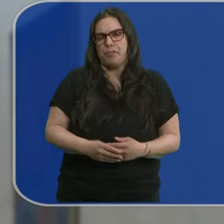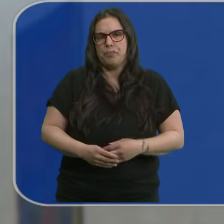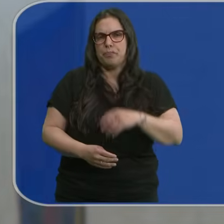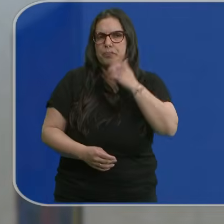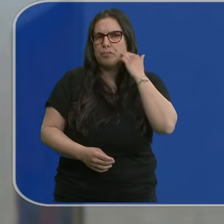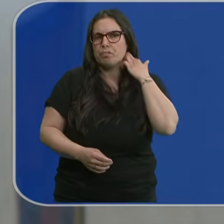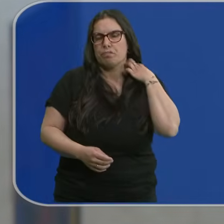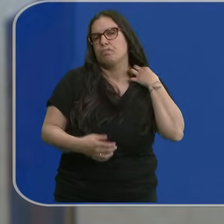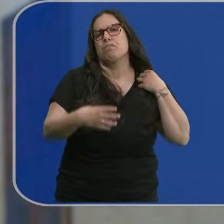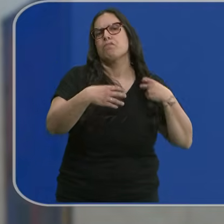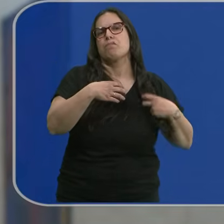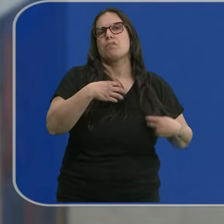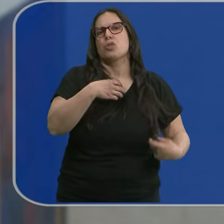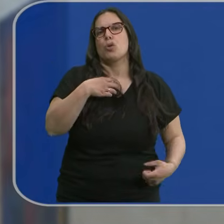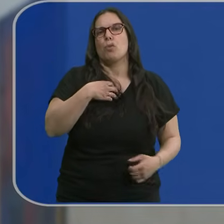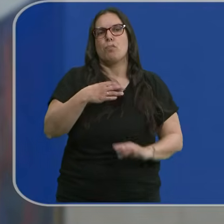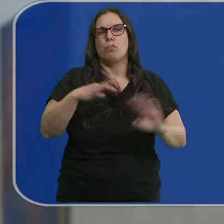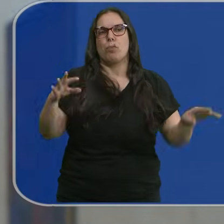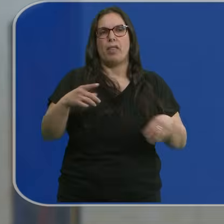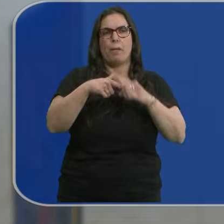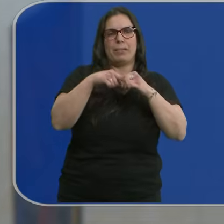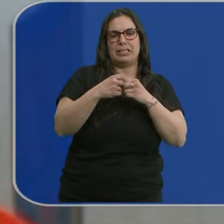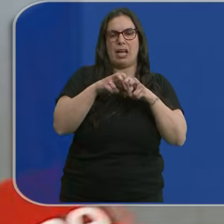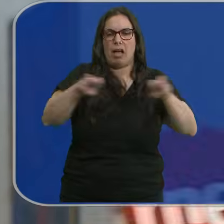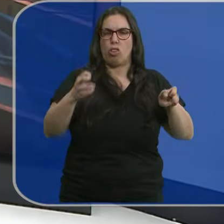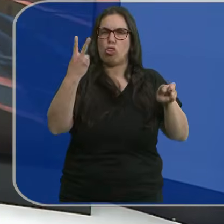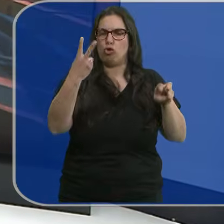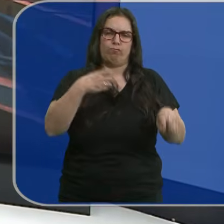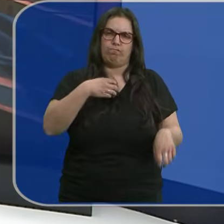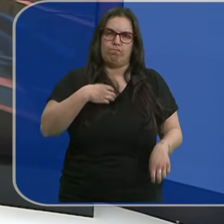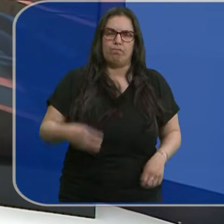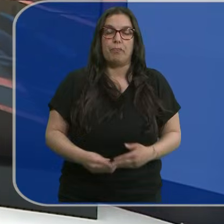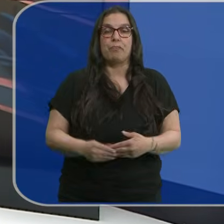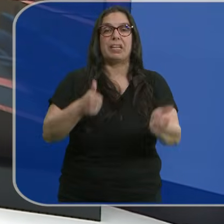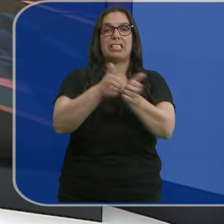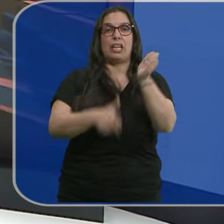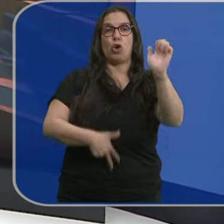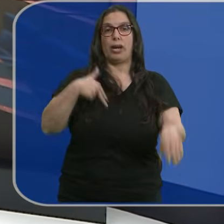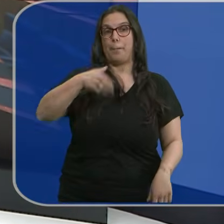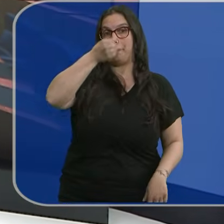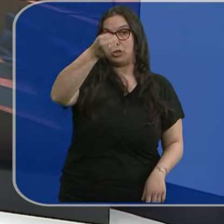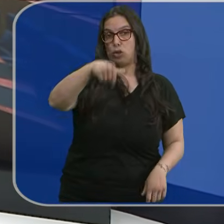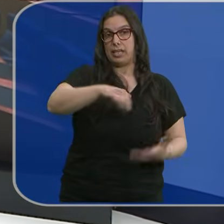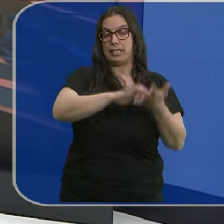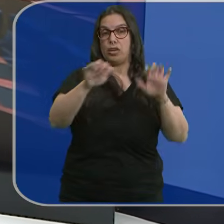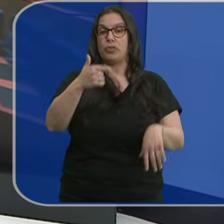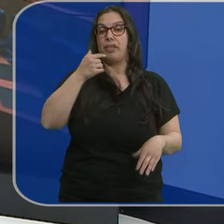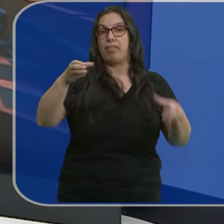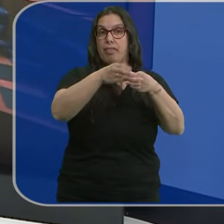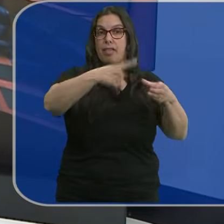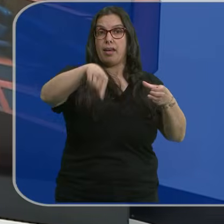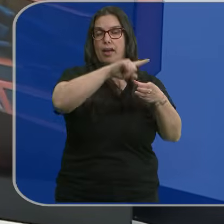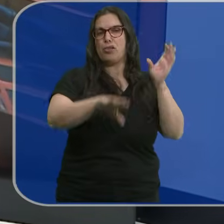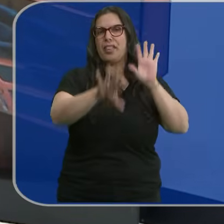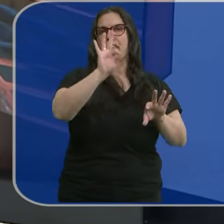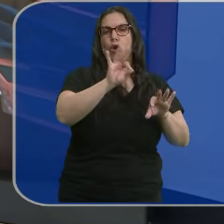sería factible tener dos puestos en la mesa, ¿no? El secretario general del PSOE en Castilla y León asegura que su formación